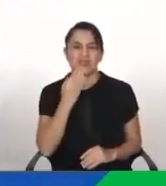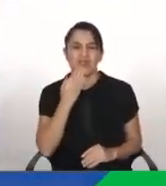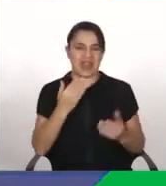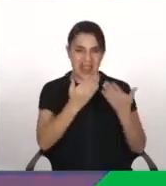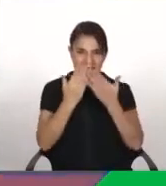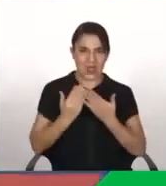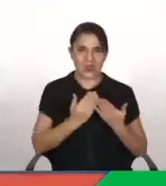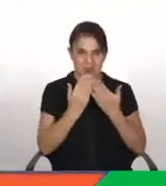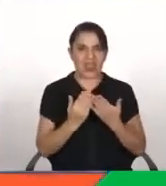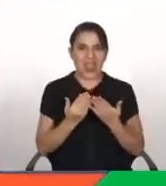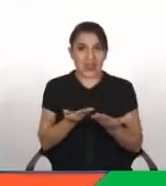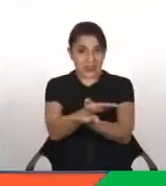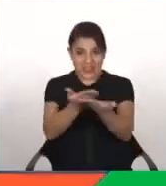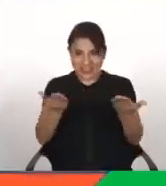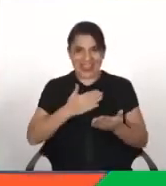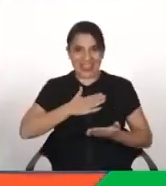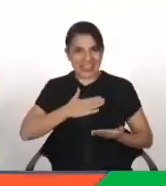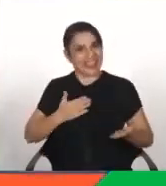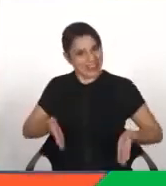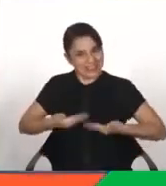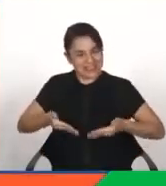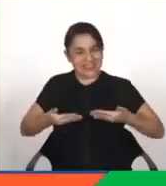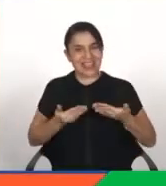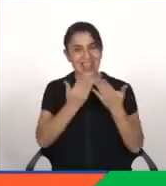animo a todos, a los que queráis, a estudiarla.